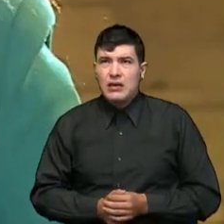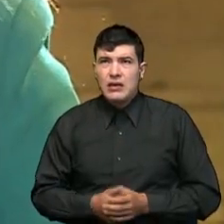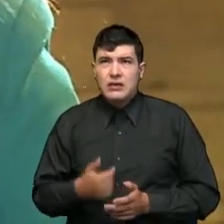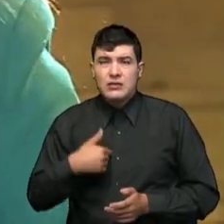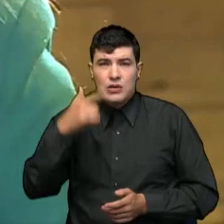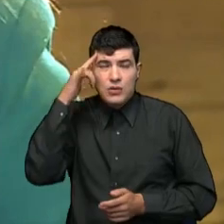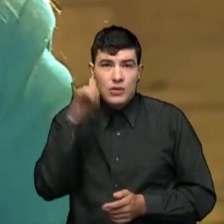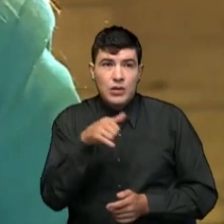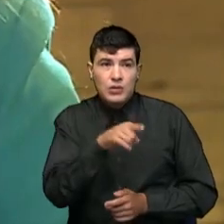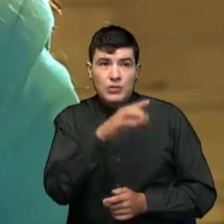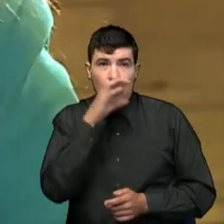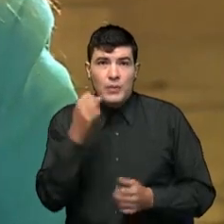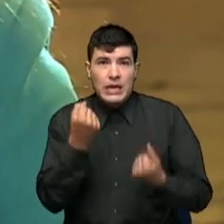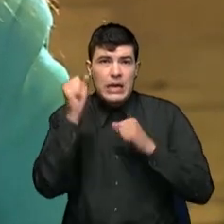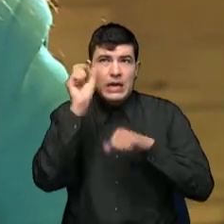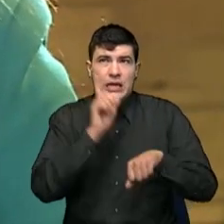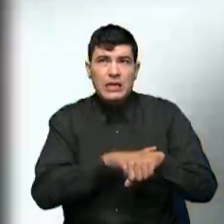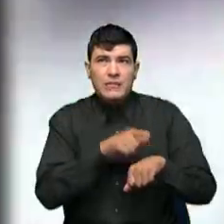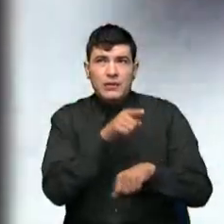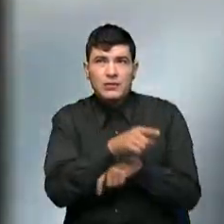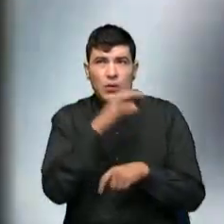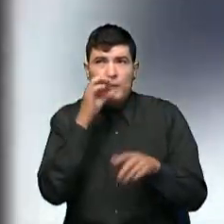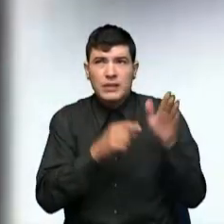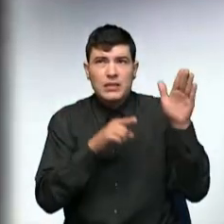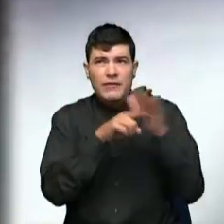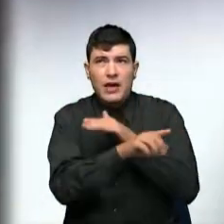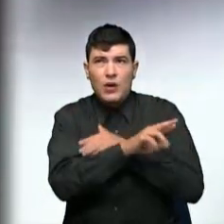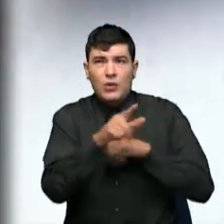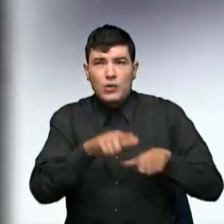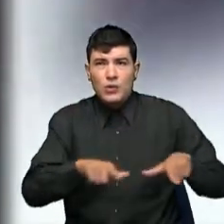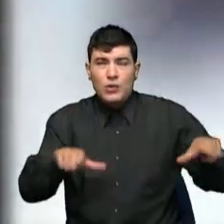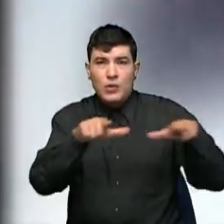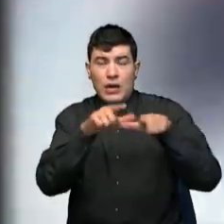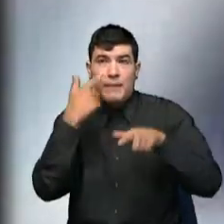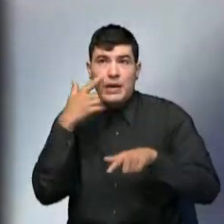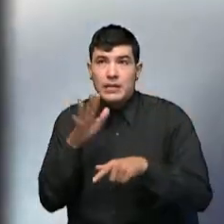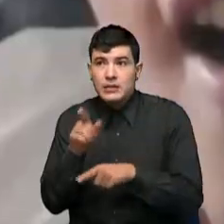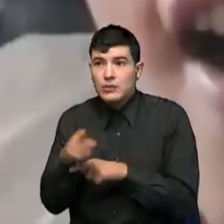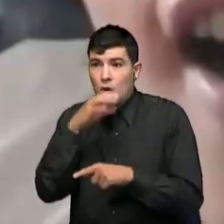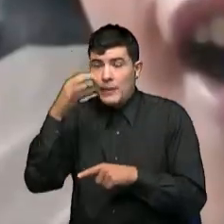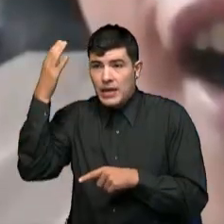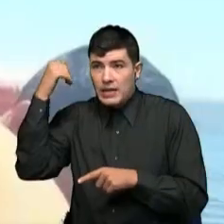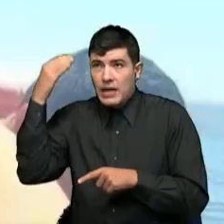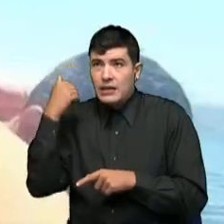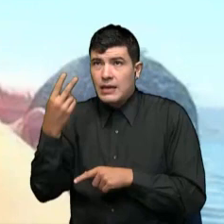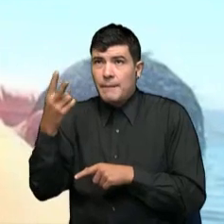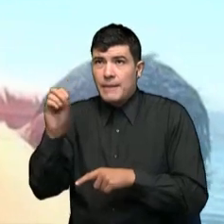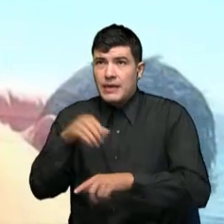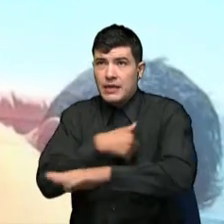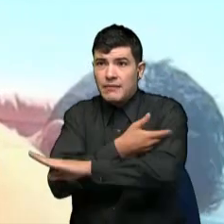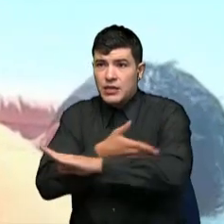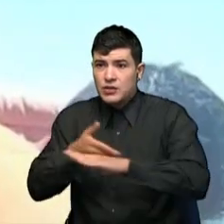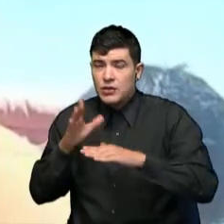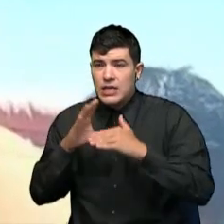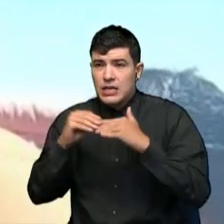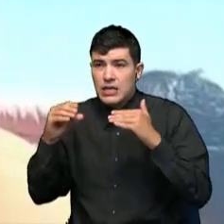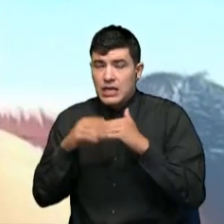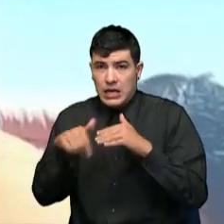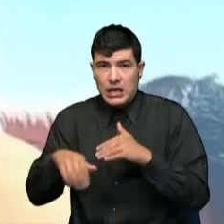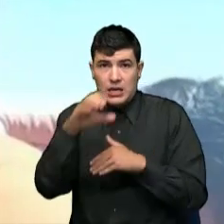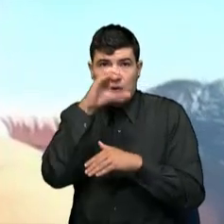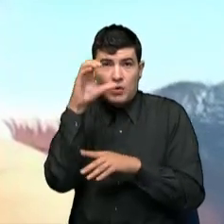ganando tiempo y a lo mejor yéndose a otro lado. Al parecer, la sargento había retirado 20 millones de pesos chilenos, que en